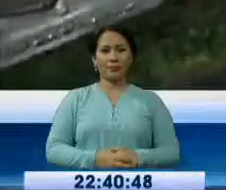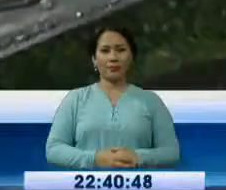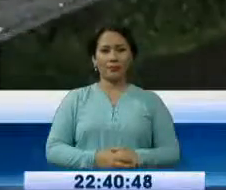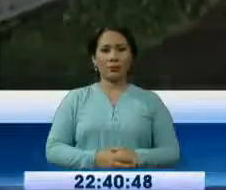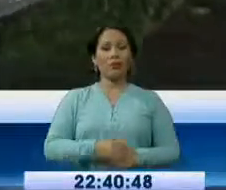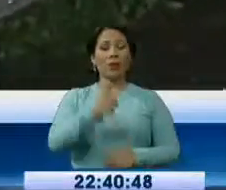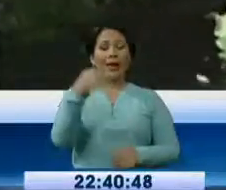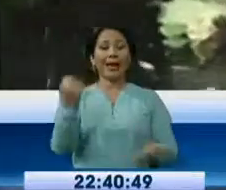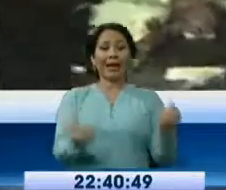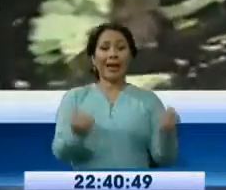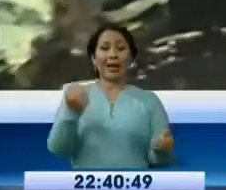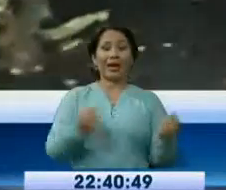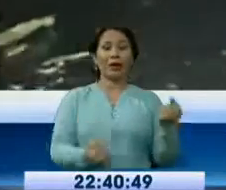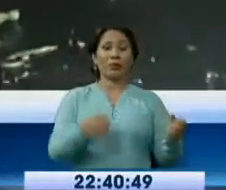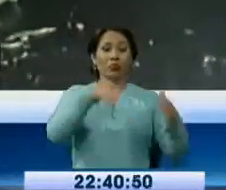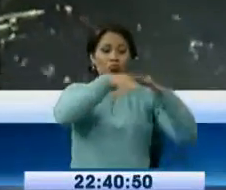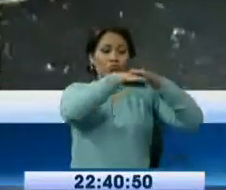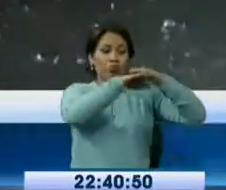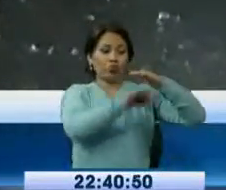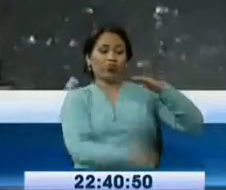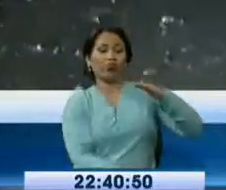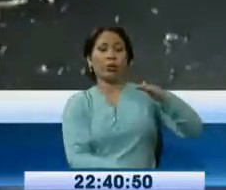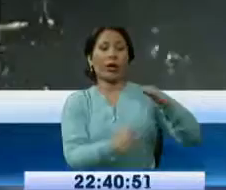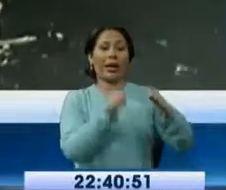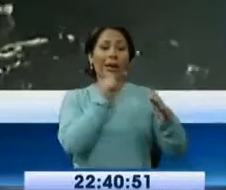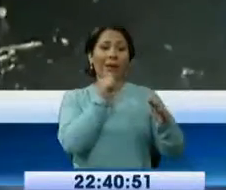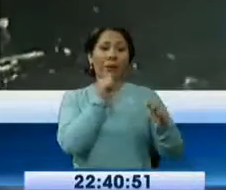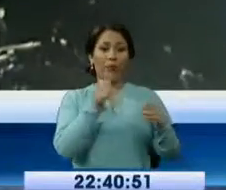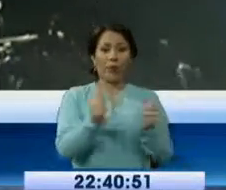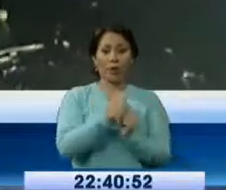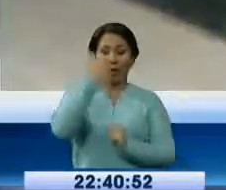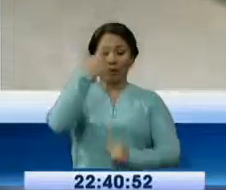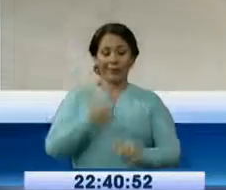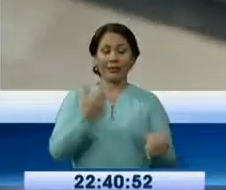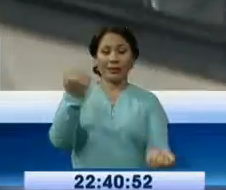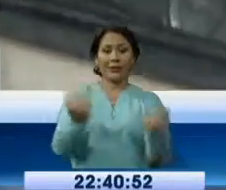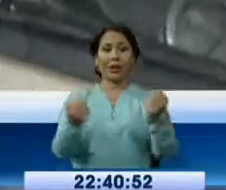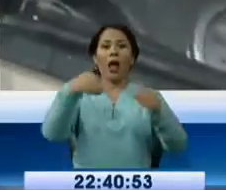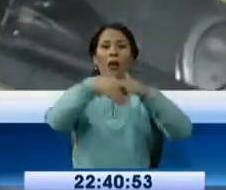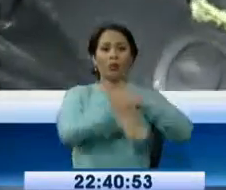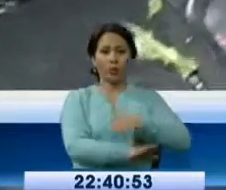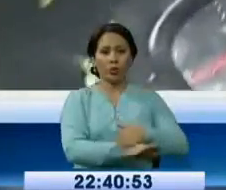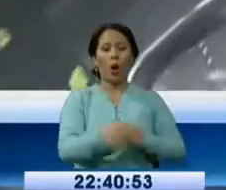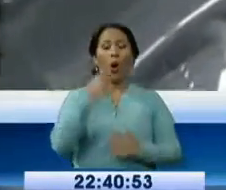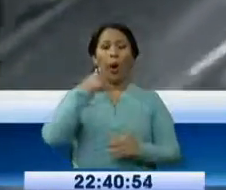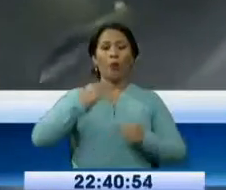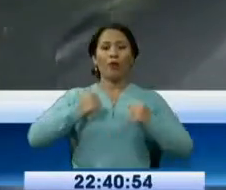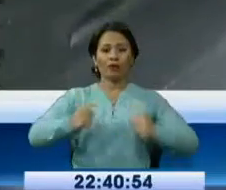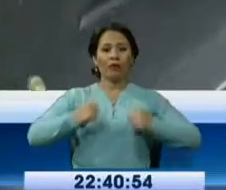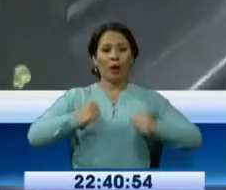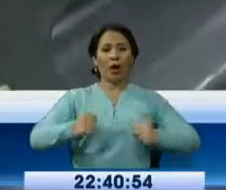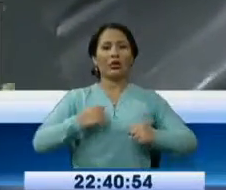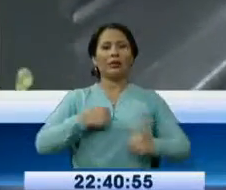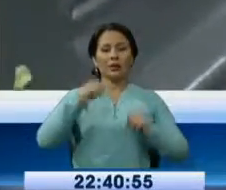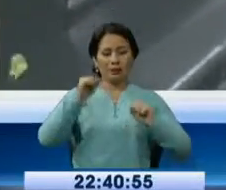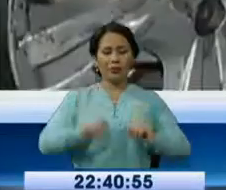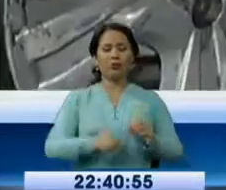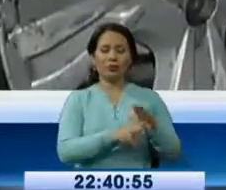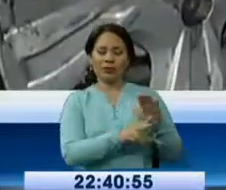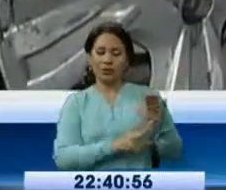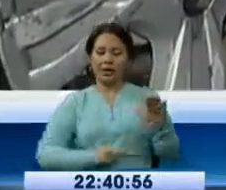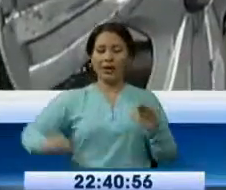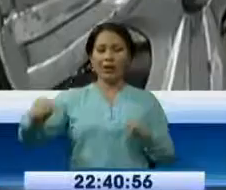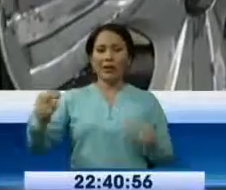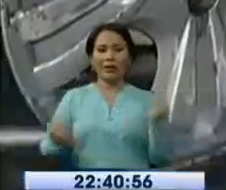El auto se sumergió completamente en el agua con el conductor dentro. El hombre se armó de valor y logró salir del